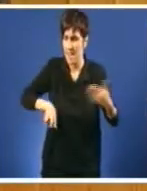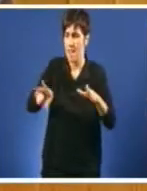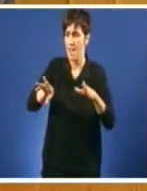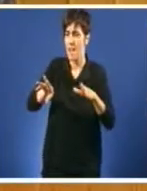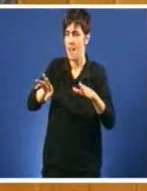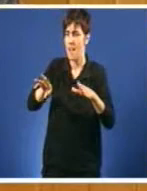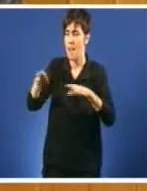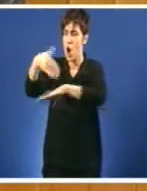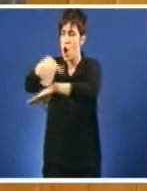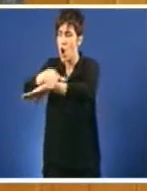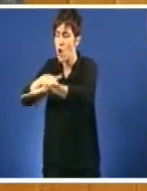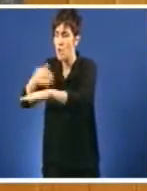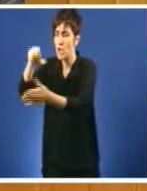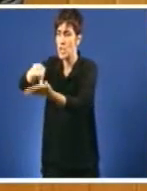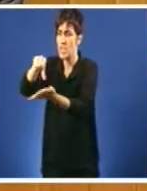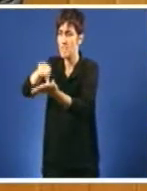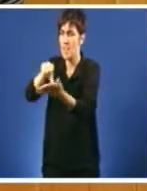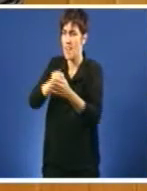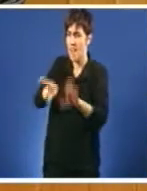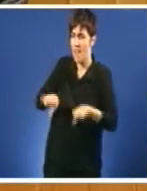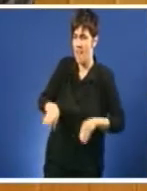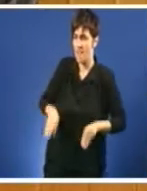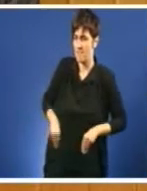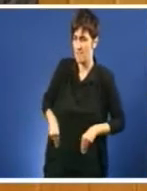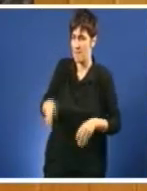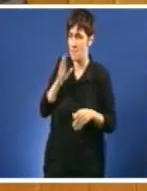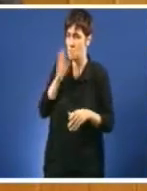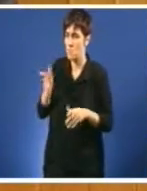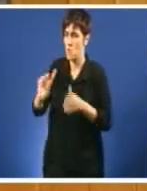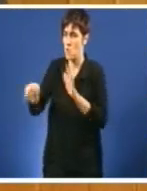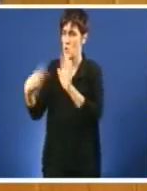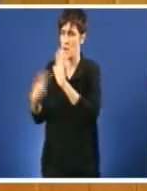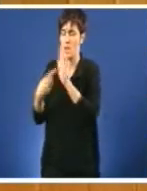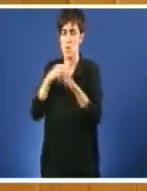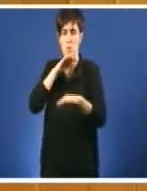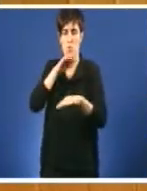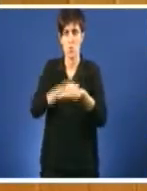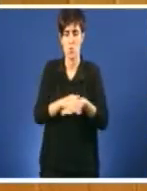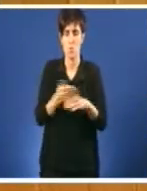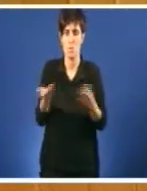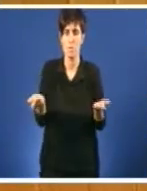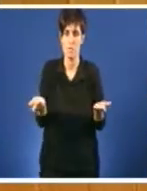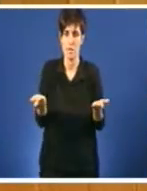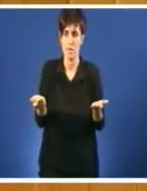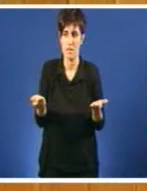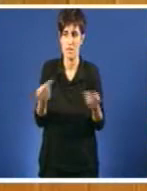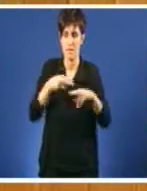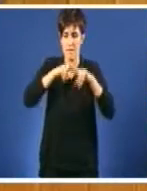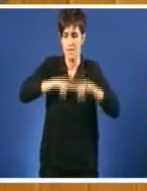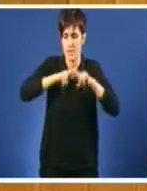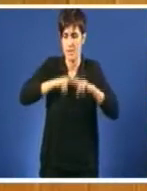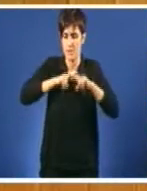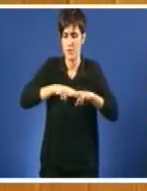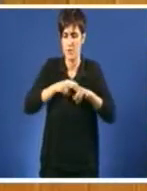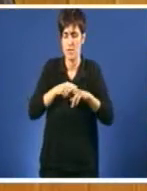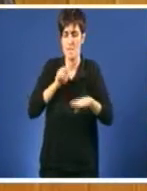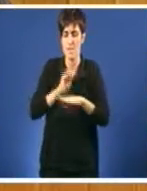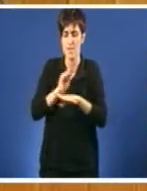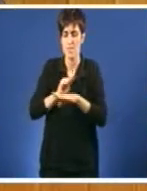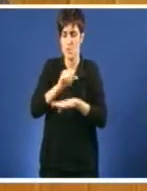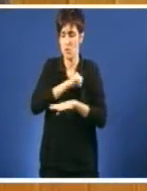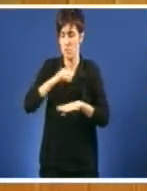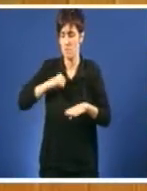e non inicie o proceso para revisar o sistema de financiamento autonómico. Todo un exemplo